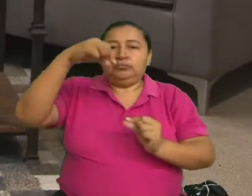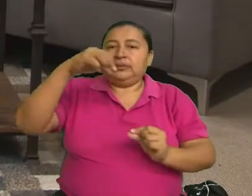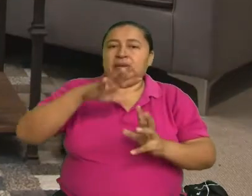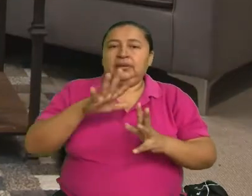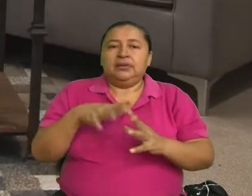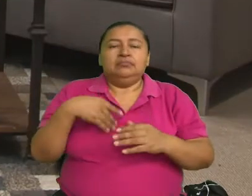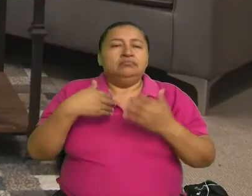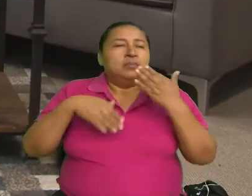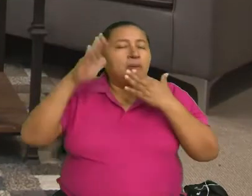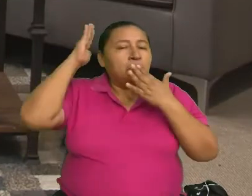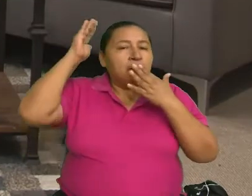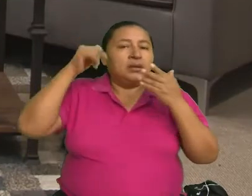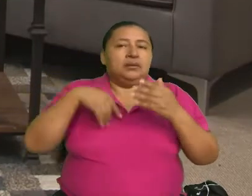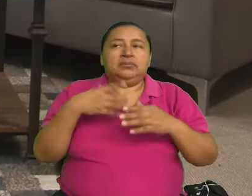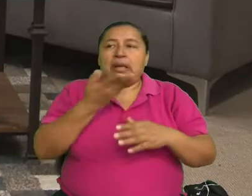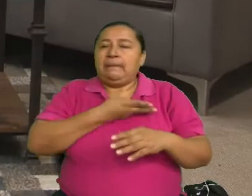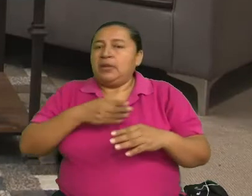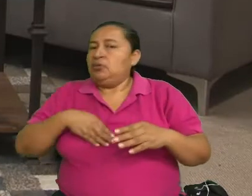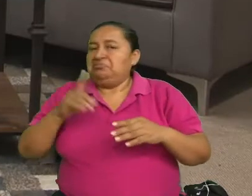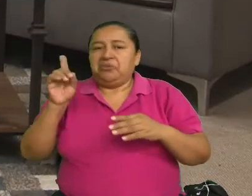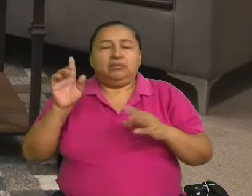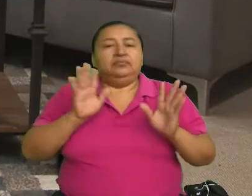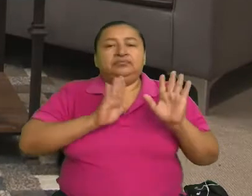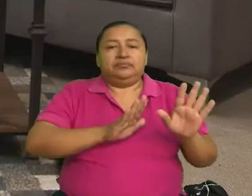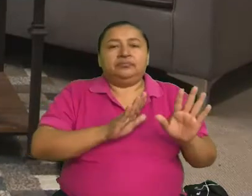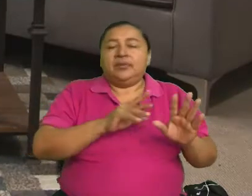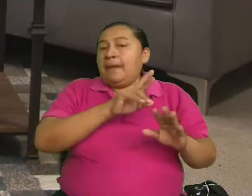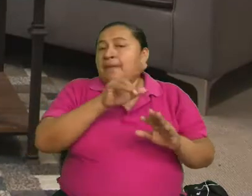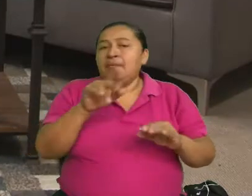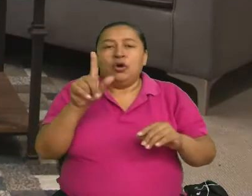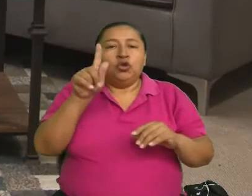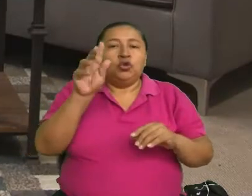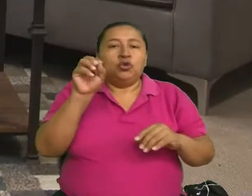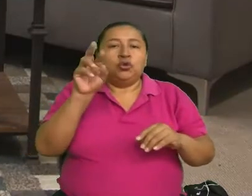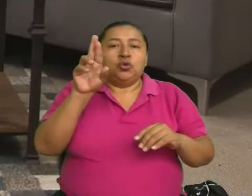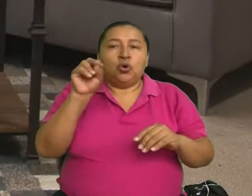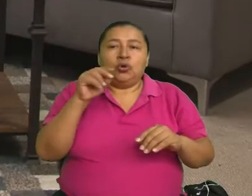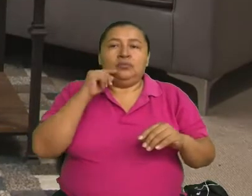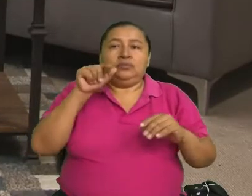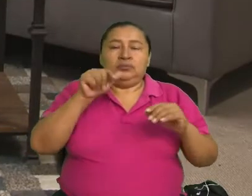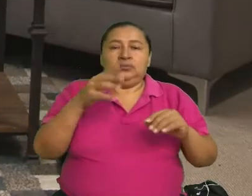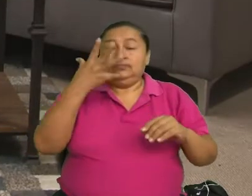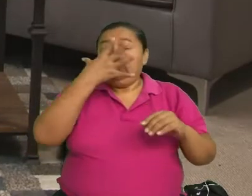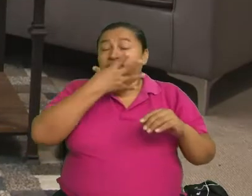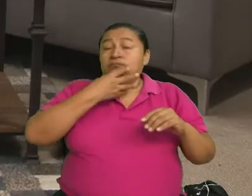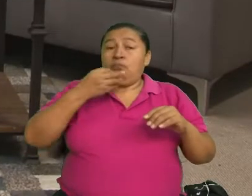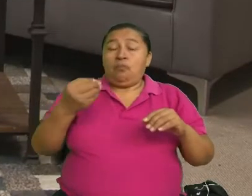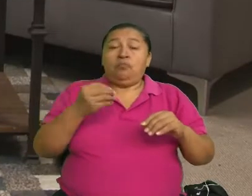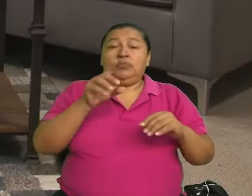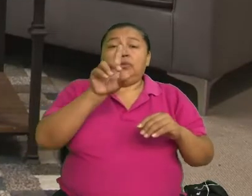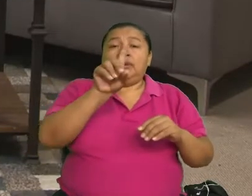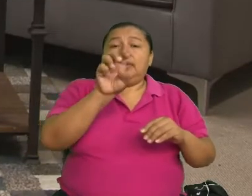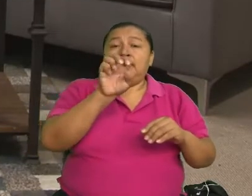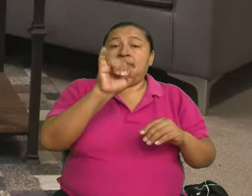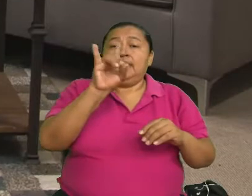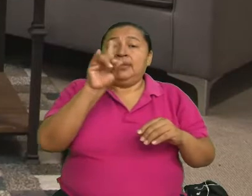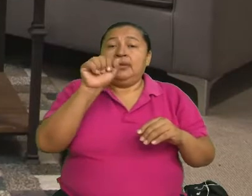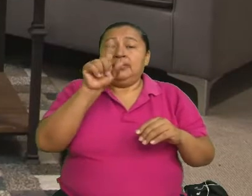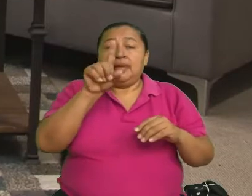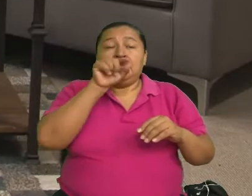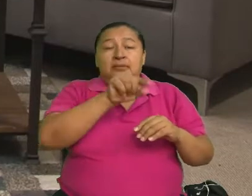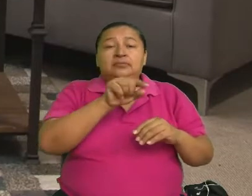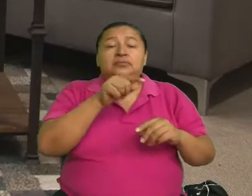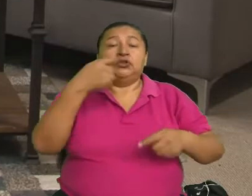más indígena que español. Y el mismo toro, porque el toro era una deidad de los Tiaba. El mismo toro, eso se da el